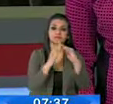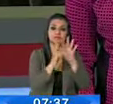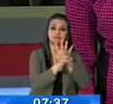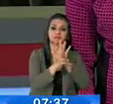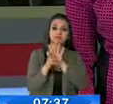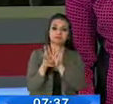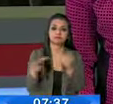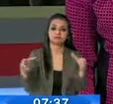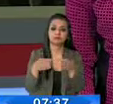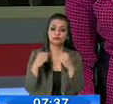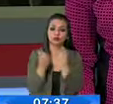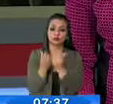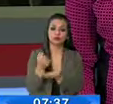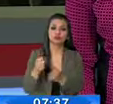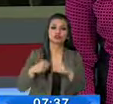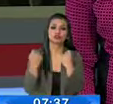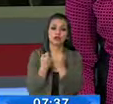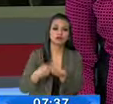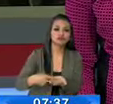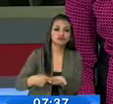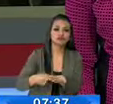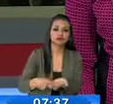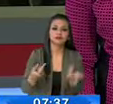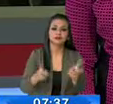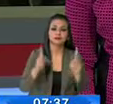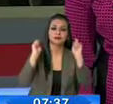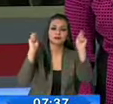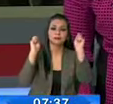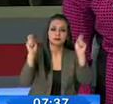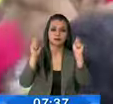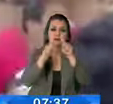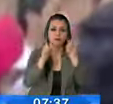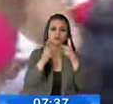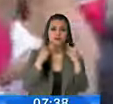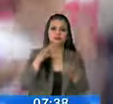con sectores sociales en la campaña por la consulta popular.